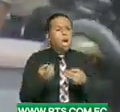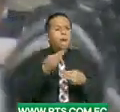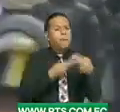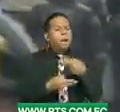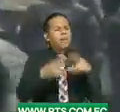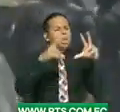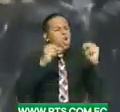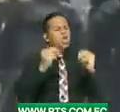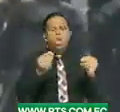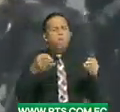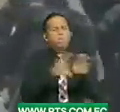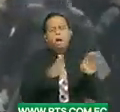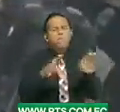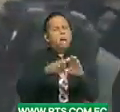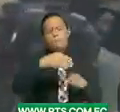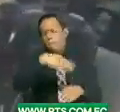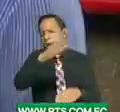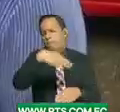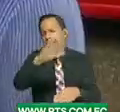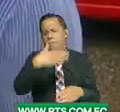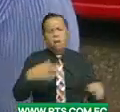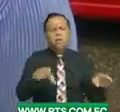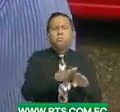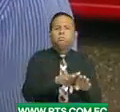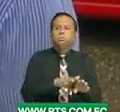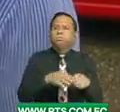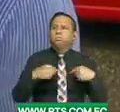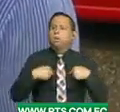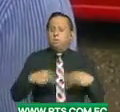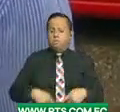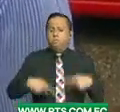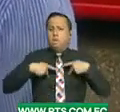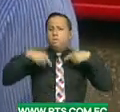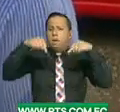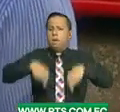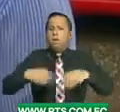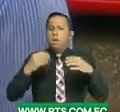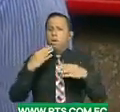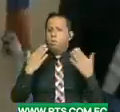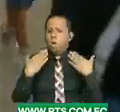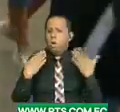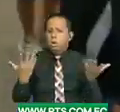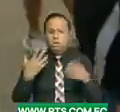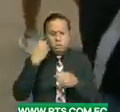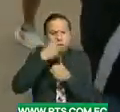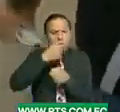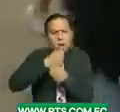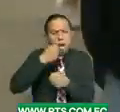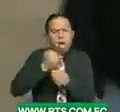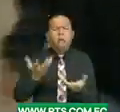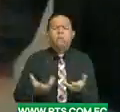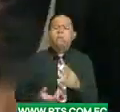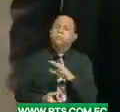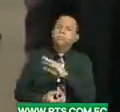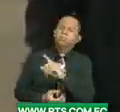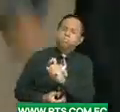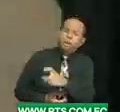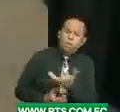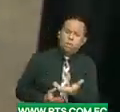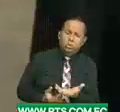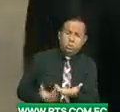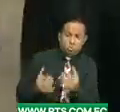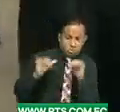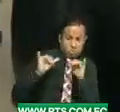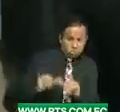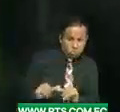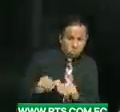comerciantes, quienes necesitaban abastecerse. Radicamos acá en Guayaquil. Y trabajamos, pero... ¿Qué dicen las bases principales? ¿Van a permanecer con